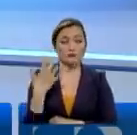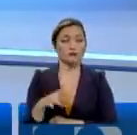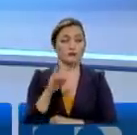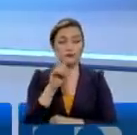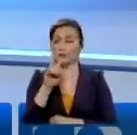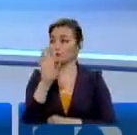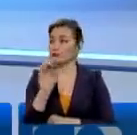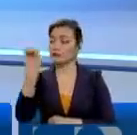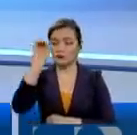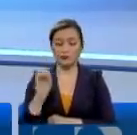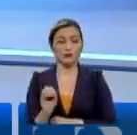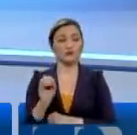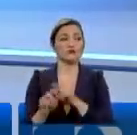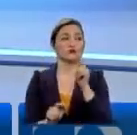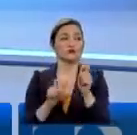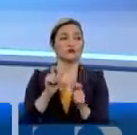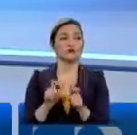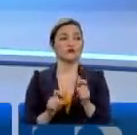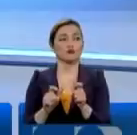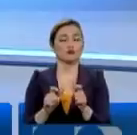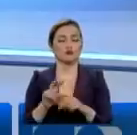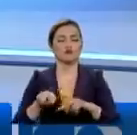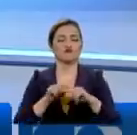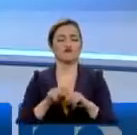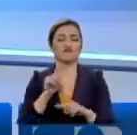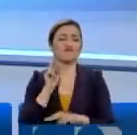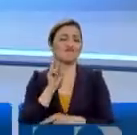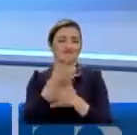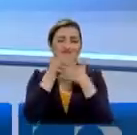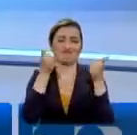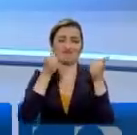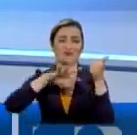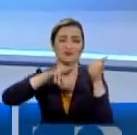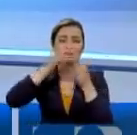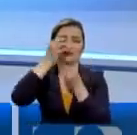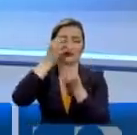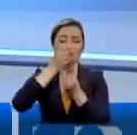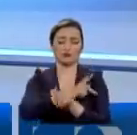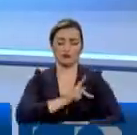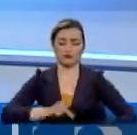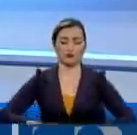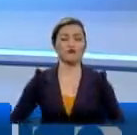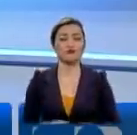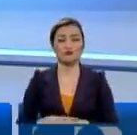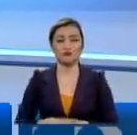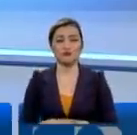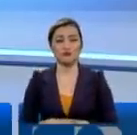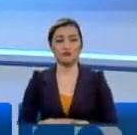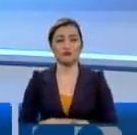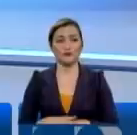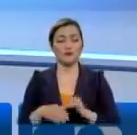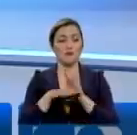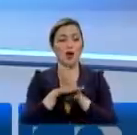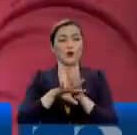el 22% son ciudadanos comunes que son perjudicados con el robo de su información personal y que llega hasta el robo de